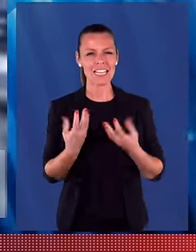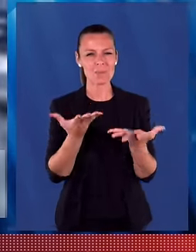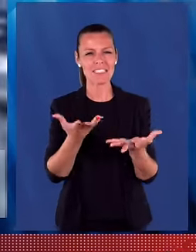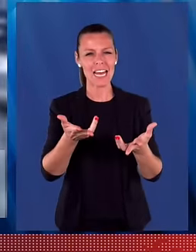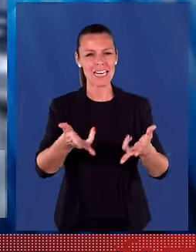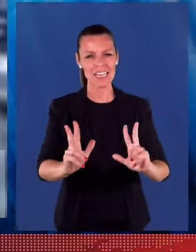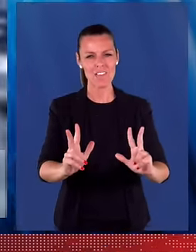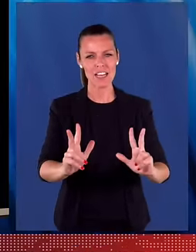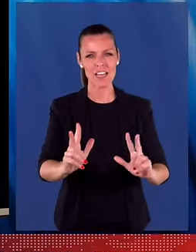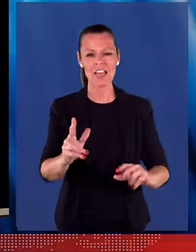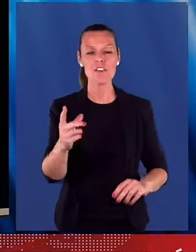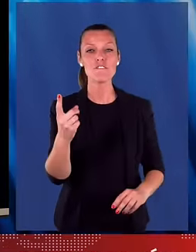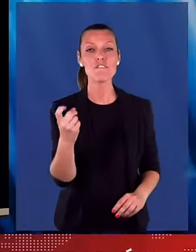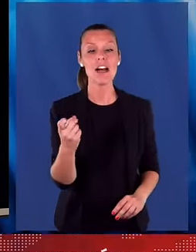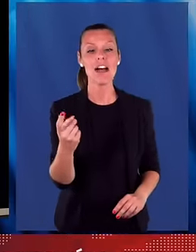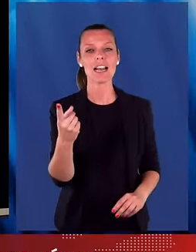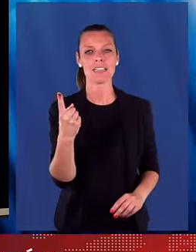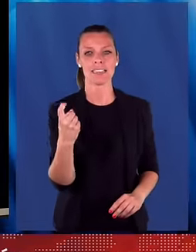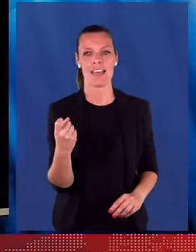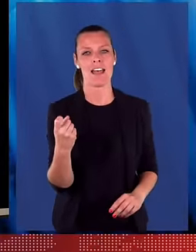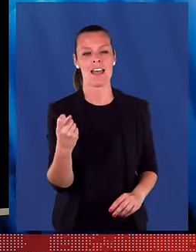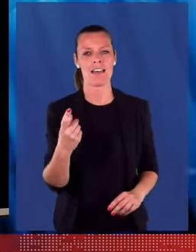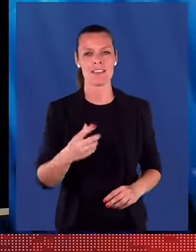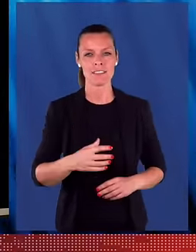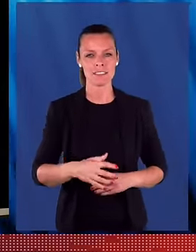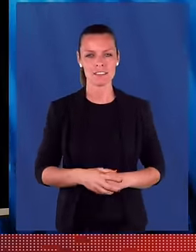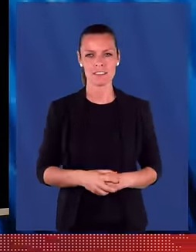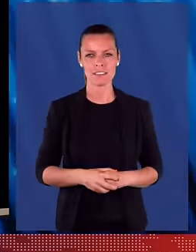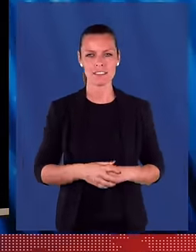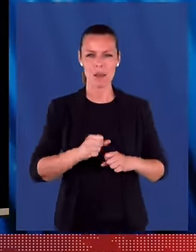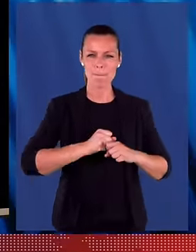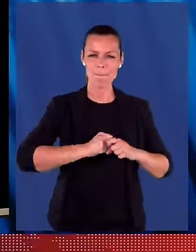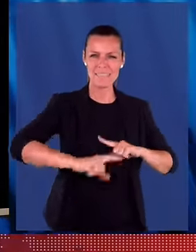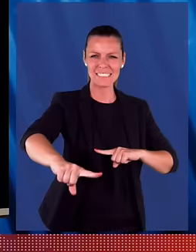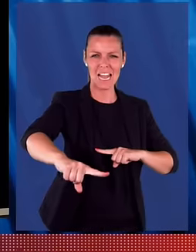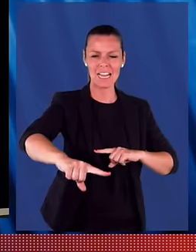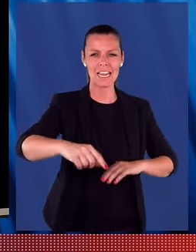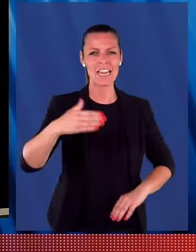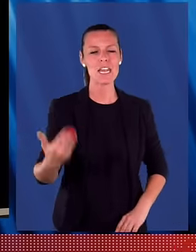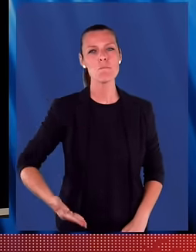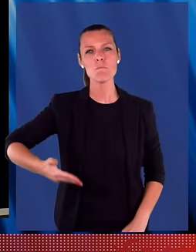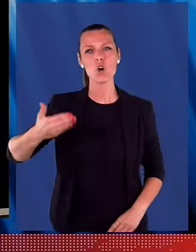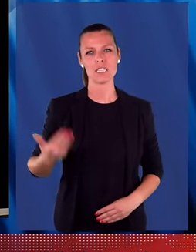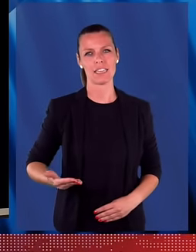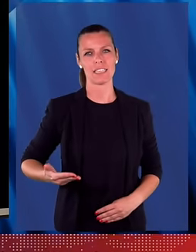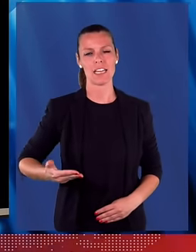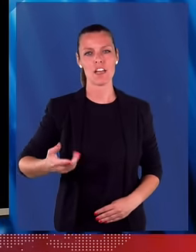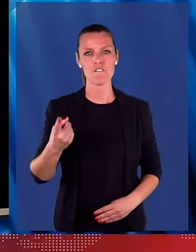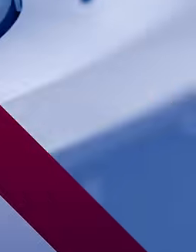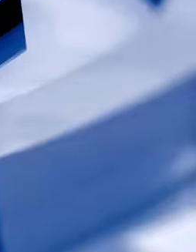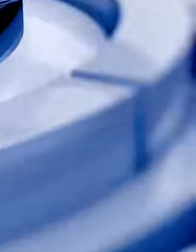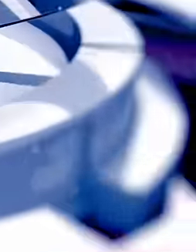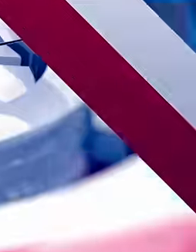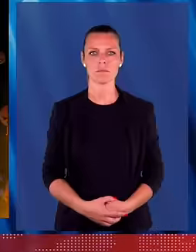Que se mire palmas en el cine y algo que contar.